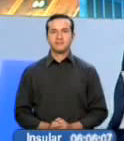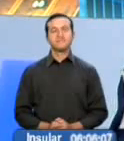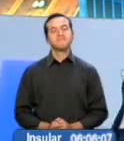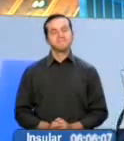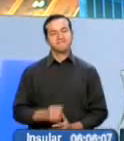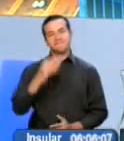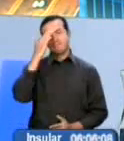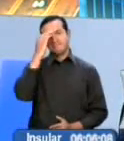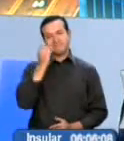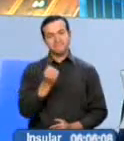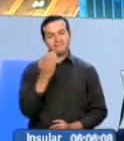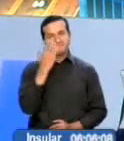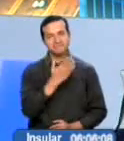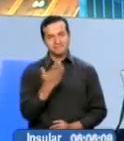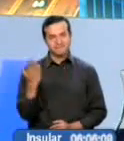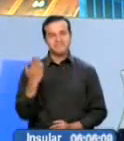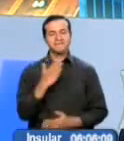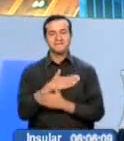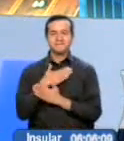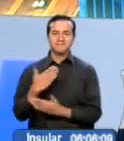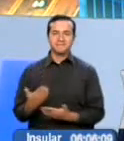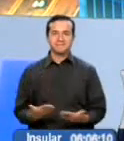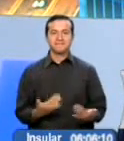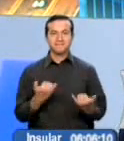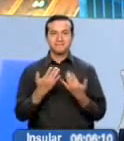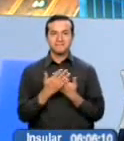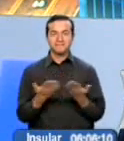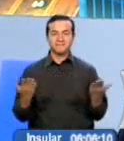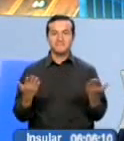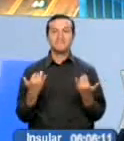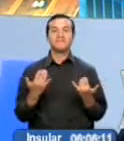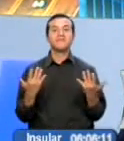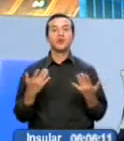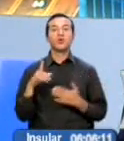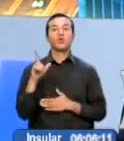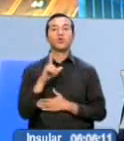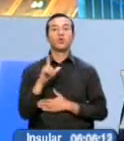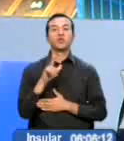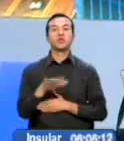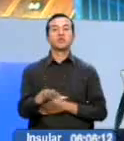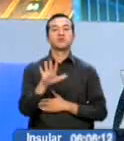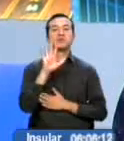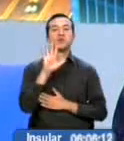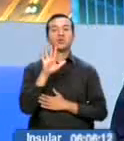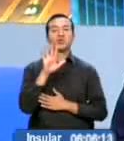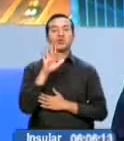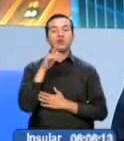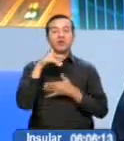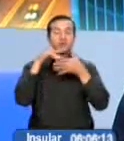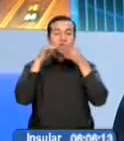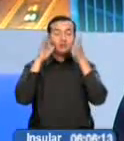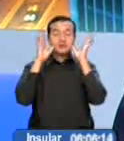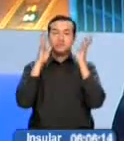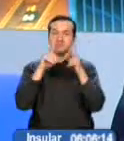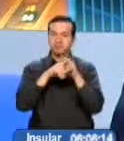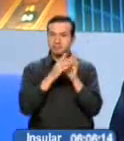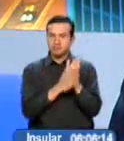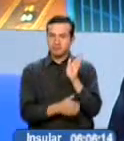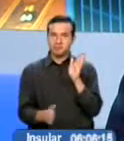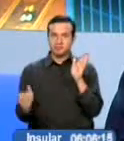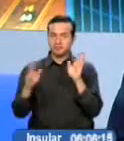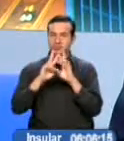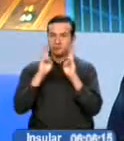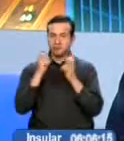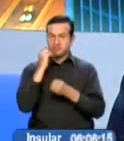Muy buenos días, amigos televidentes. Bienvenidos a Pensamiento Crítico en este lunes 5 de diciembre. Y comenzamos directo en el